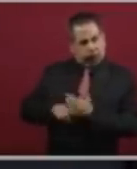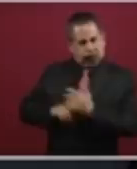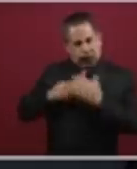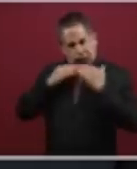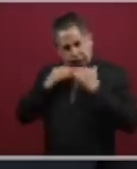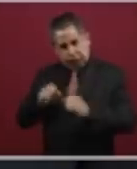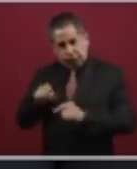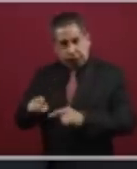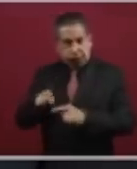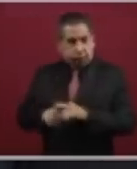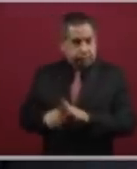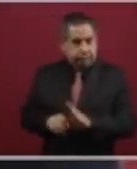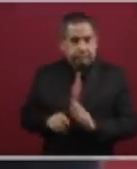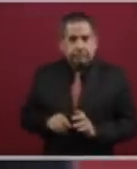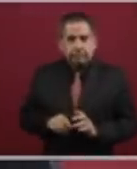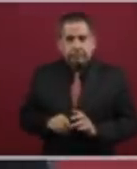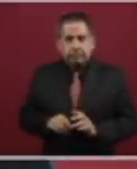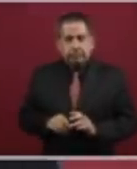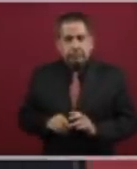no